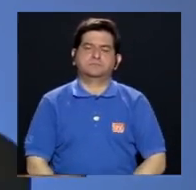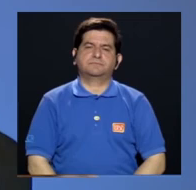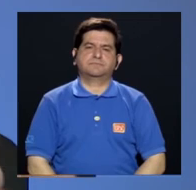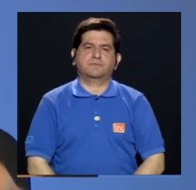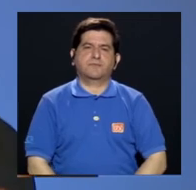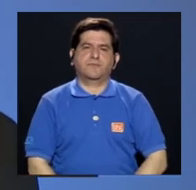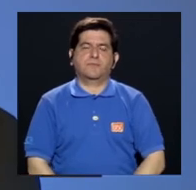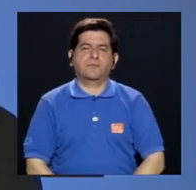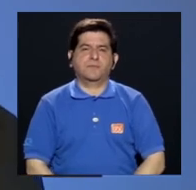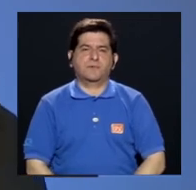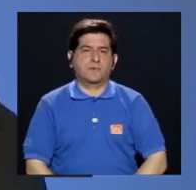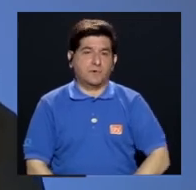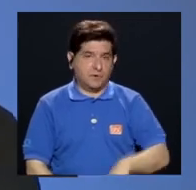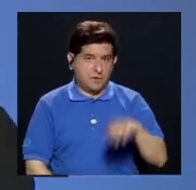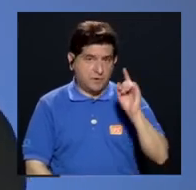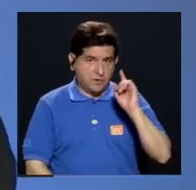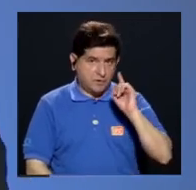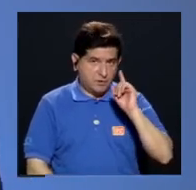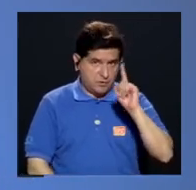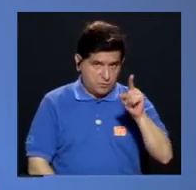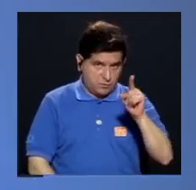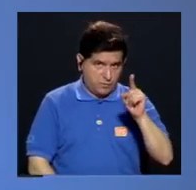Uno de esos